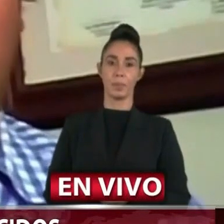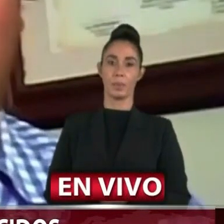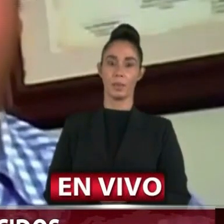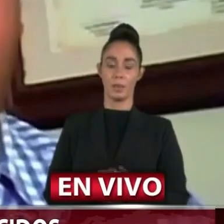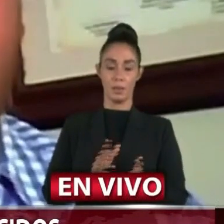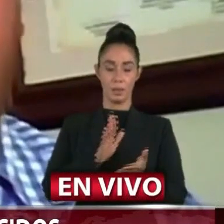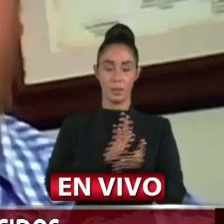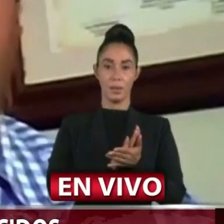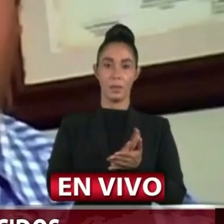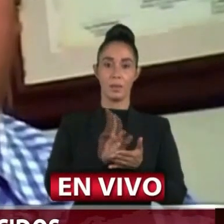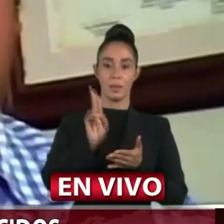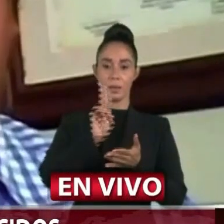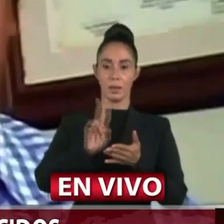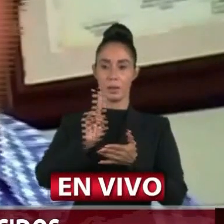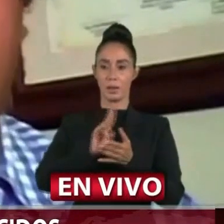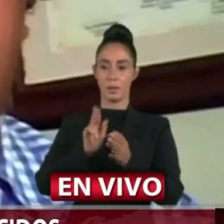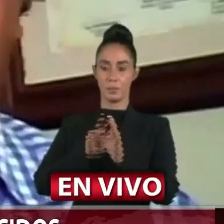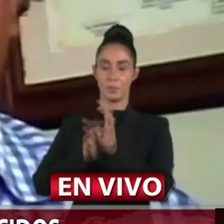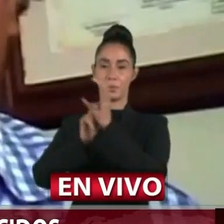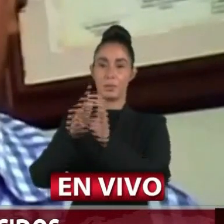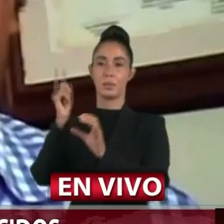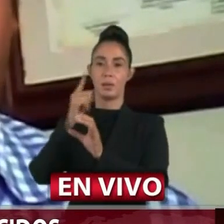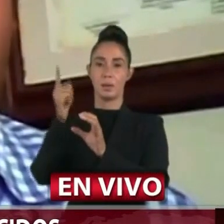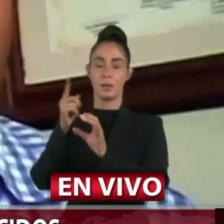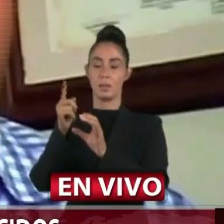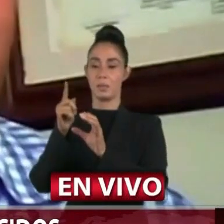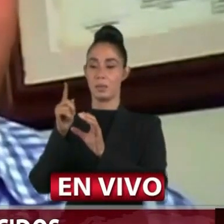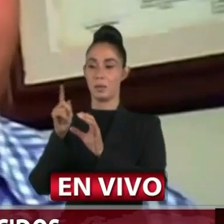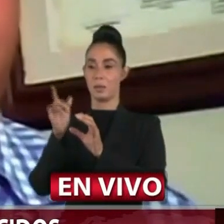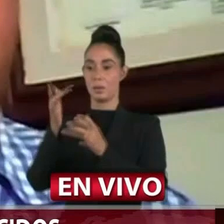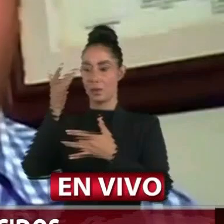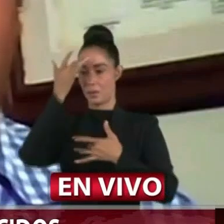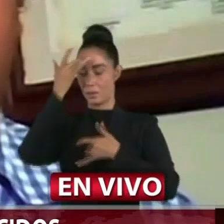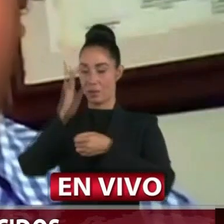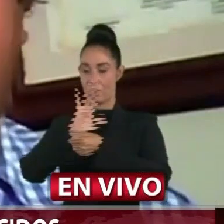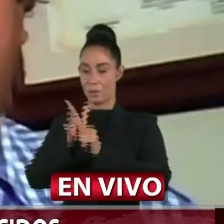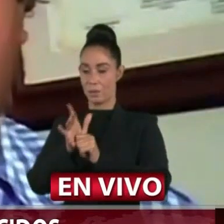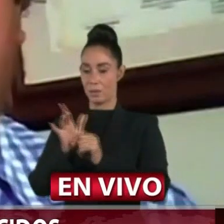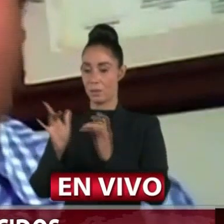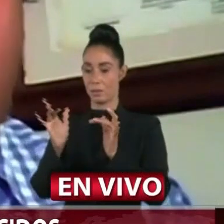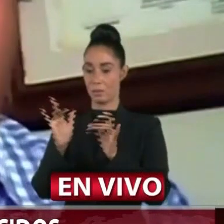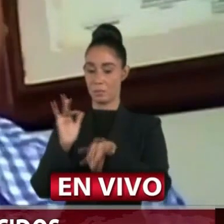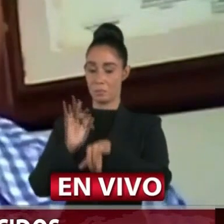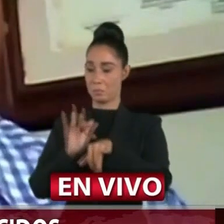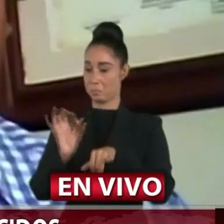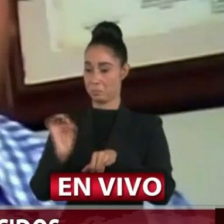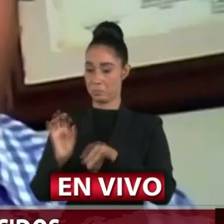no trasladaban algunos pacientes que estaban con cierta